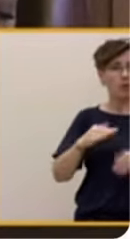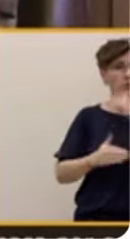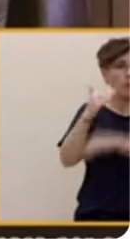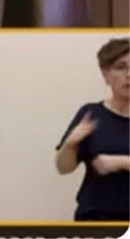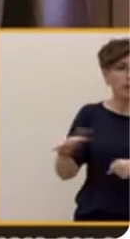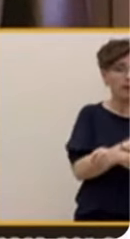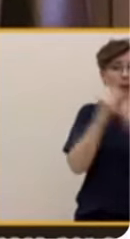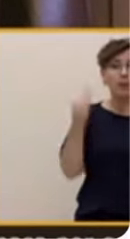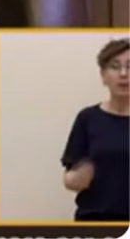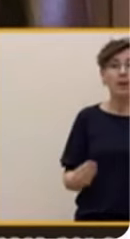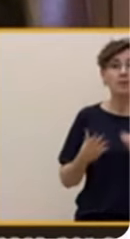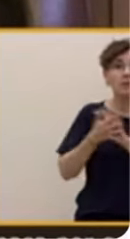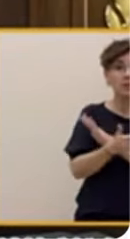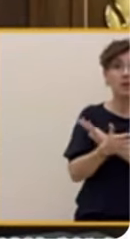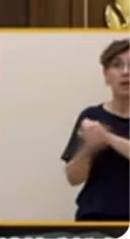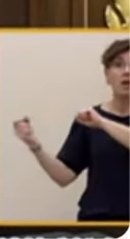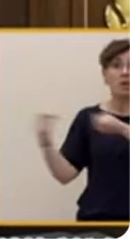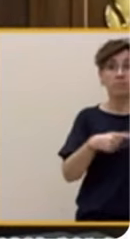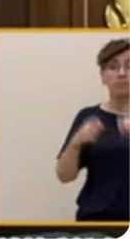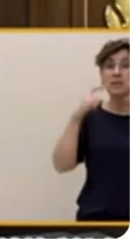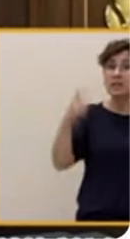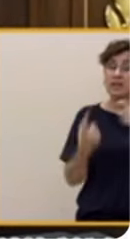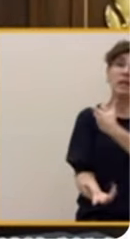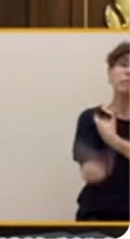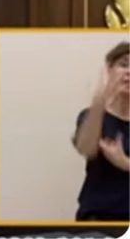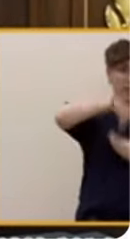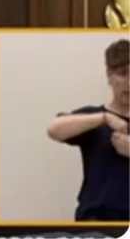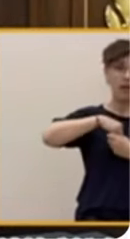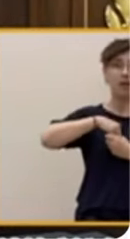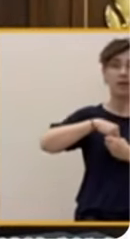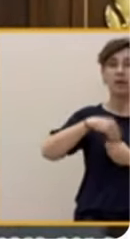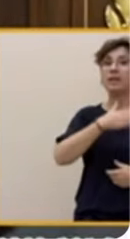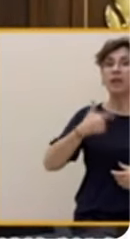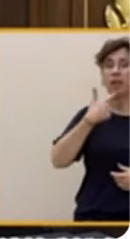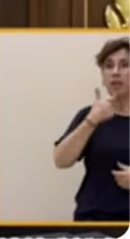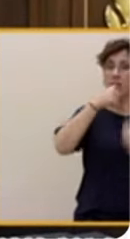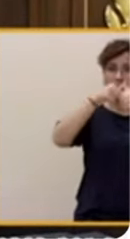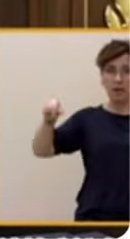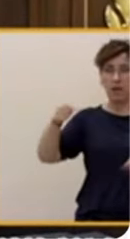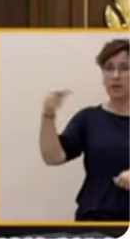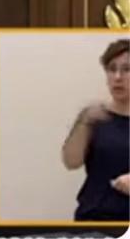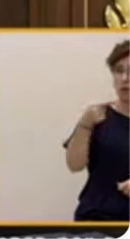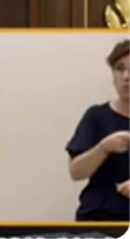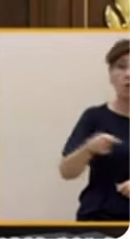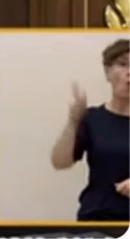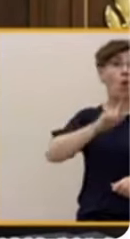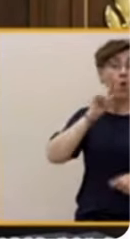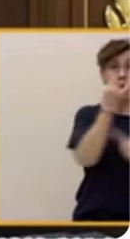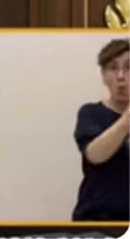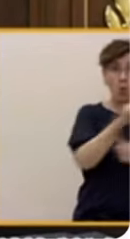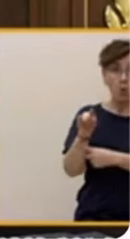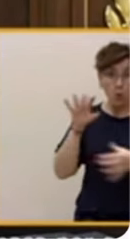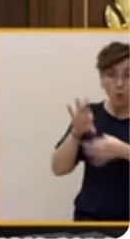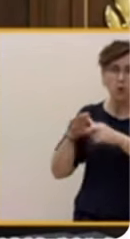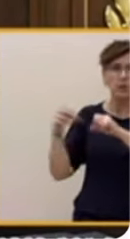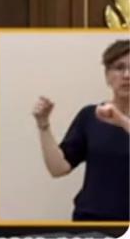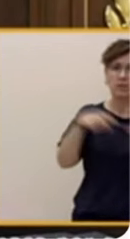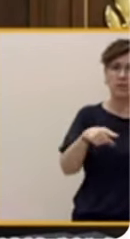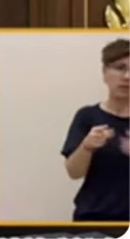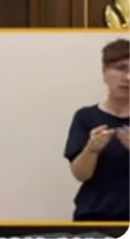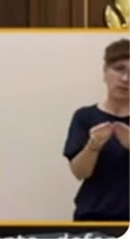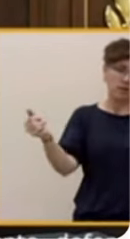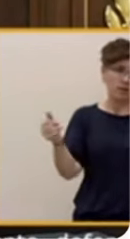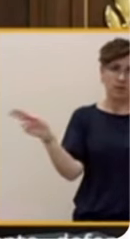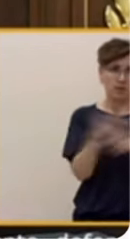por refutar los estereotipos y los bulos que rodean a este asunto. Pasa por defender con convicción que la